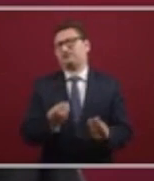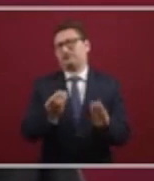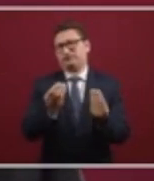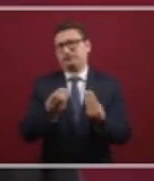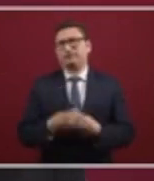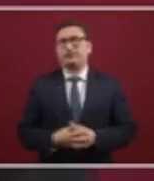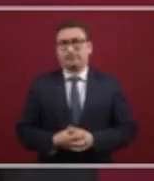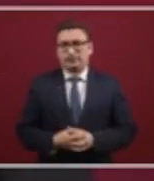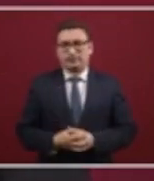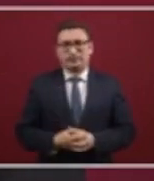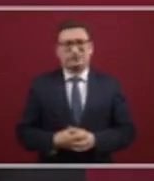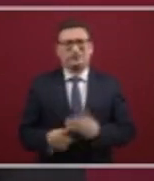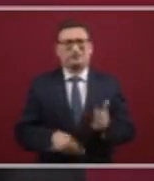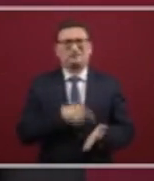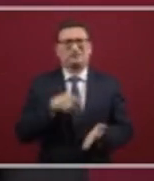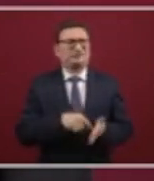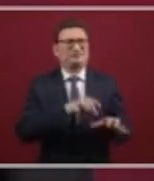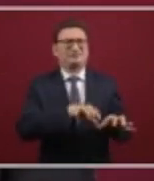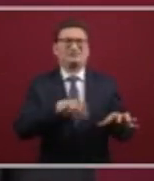en todos lados.